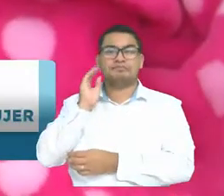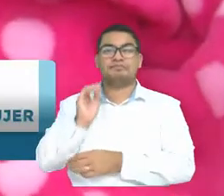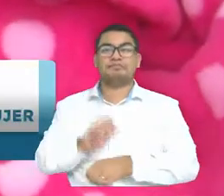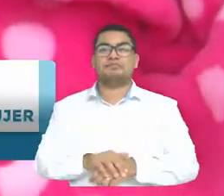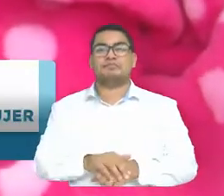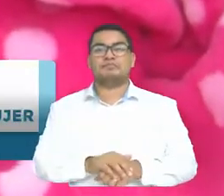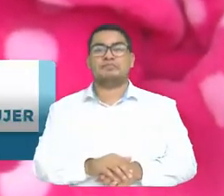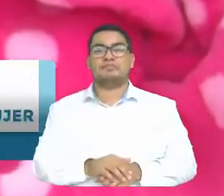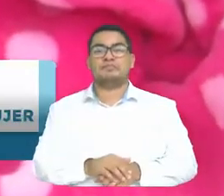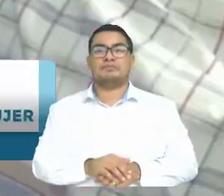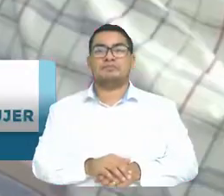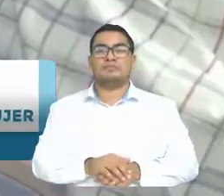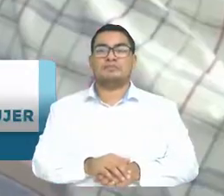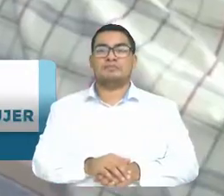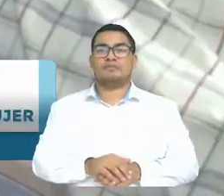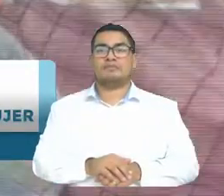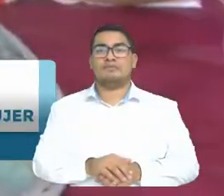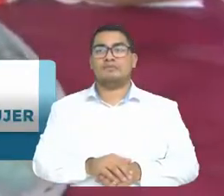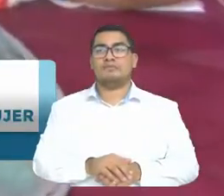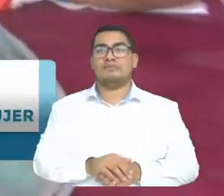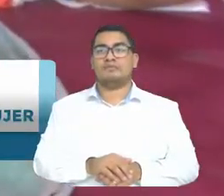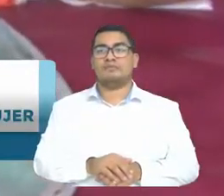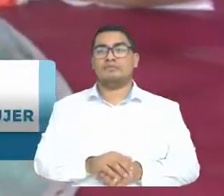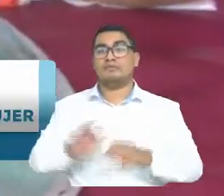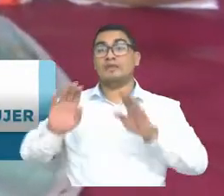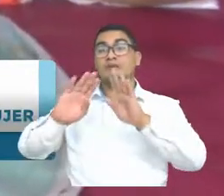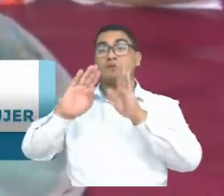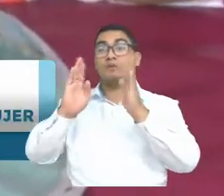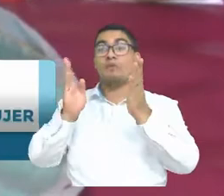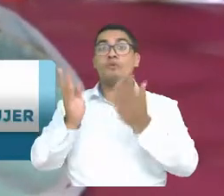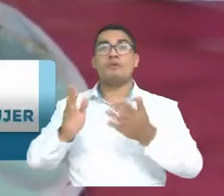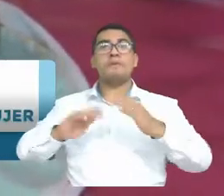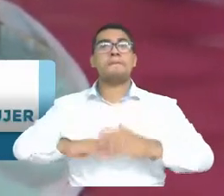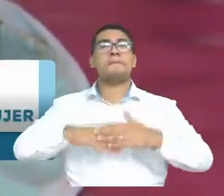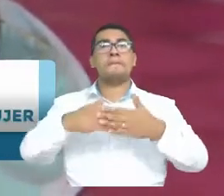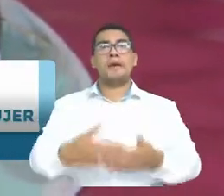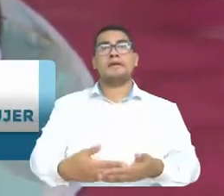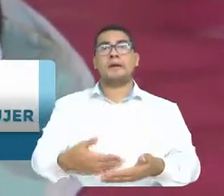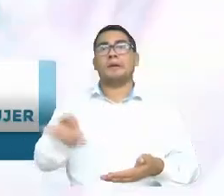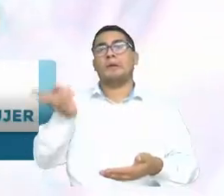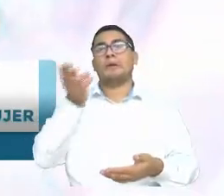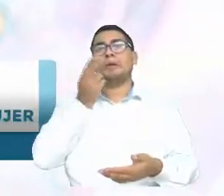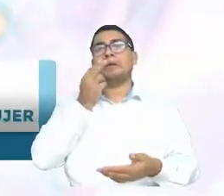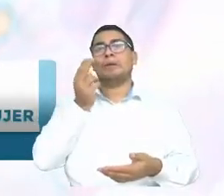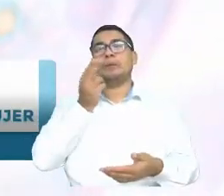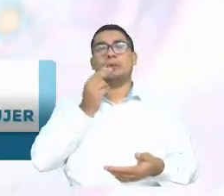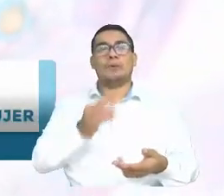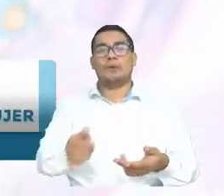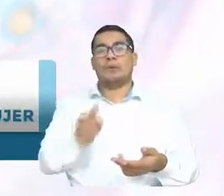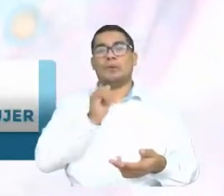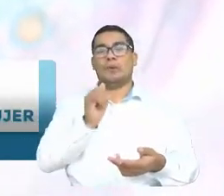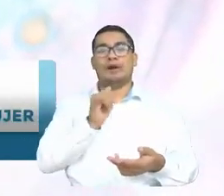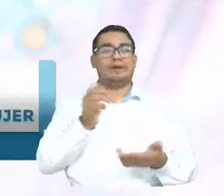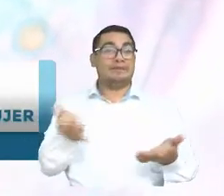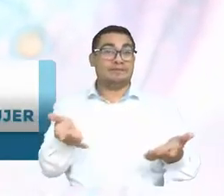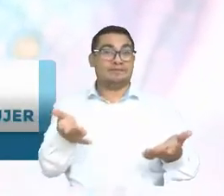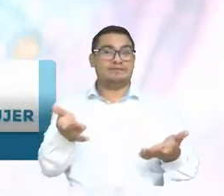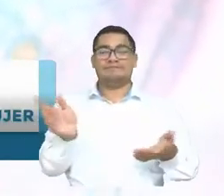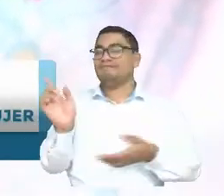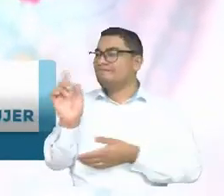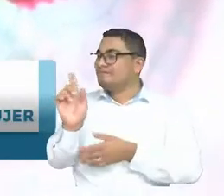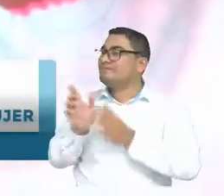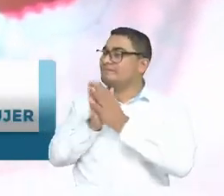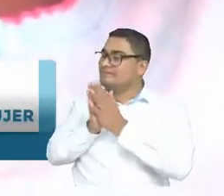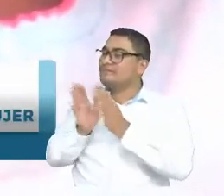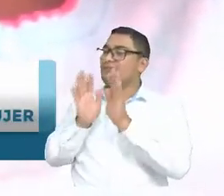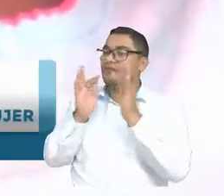entonces tienden a no hacer un buen cuidado de su embarazo, ¿verdad? Entonces, tiene que la familia apoyarle y